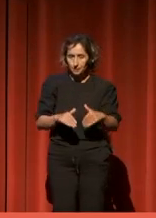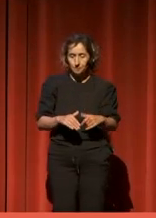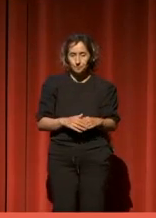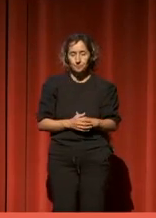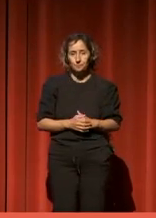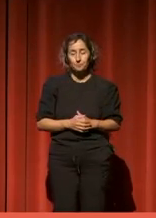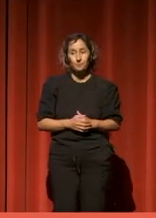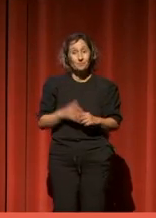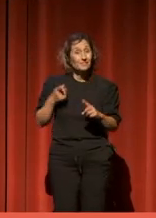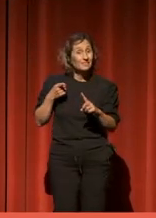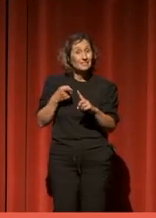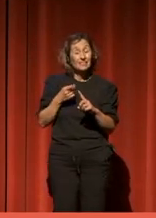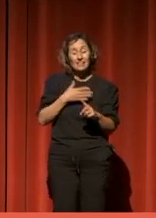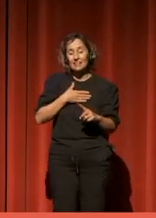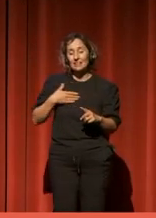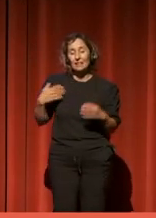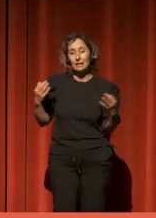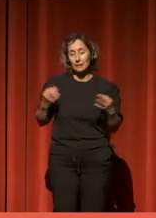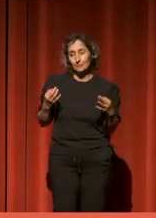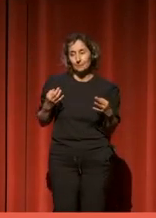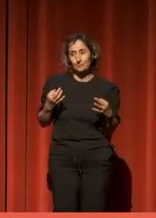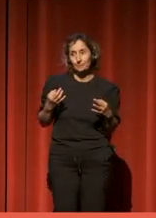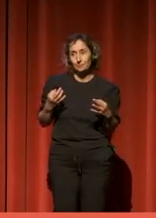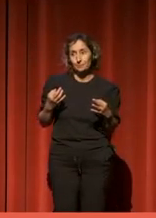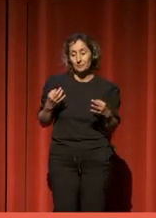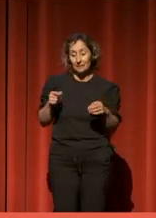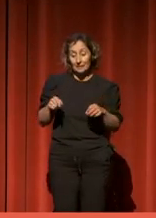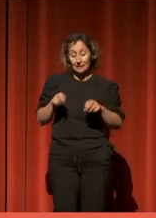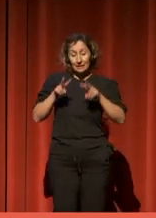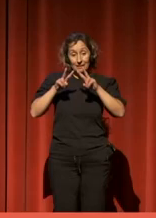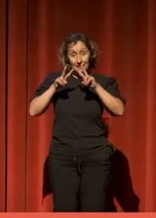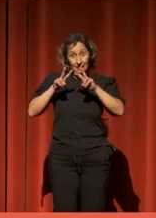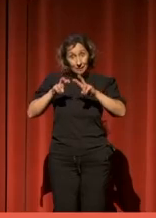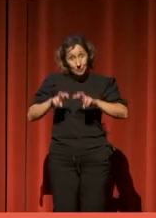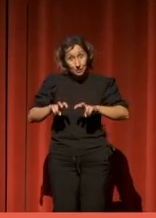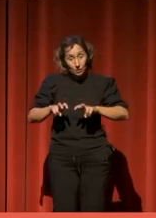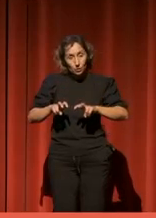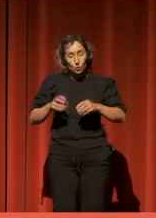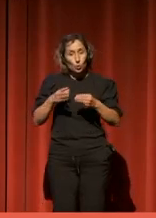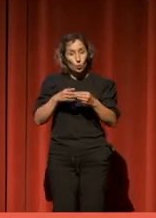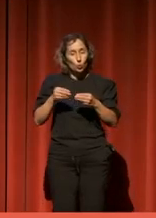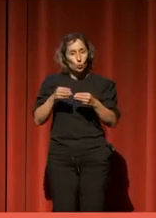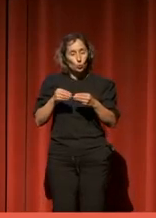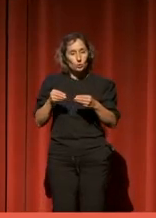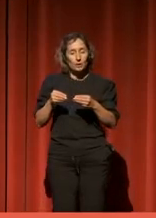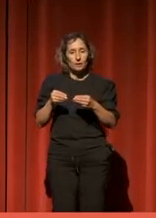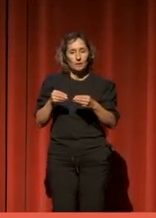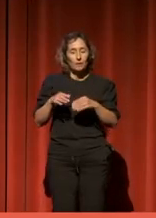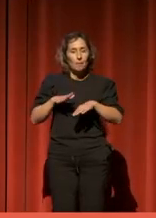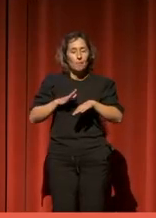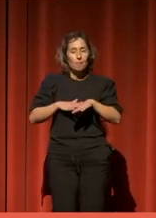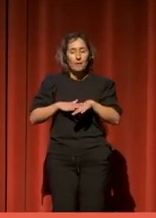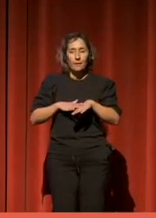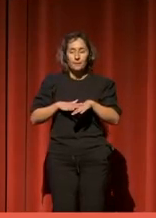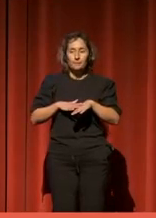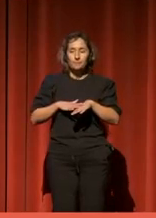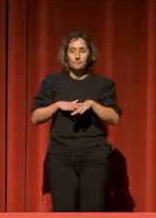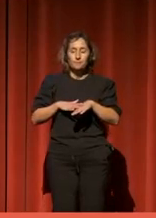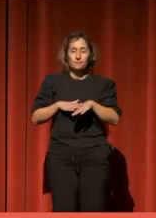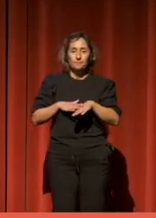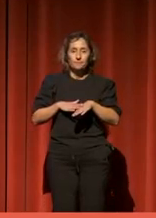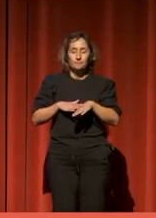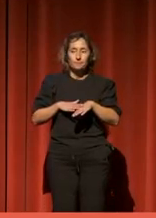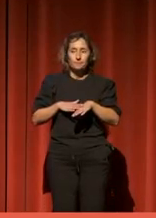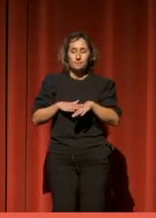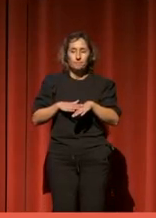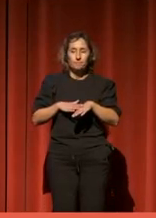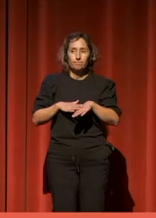intención era aprovechar la la investigación para poder hacer un primer acercamiento eh o